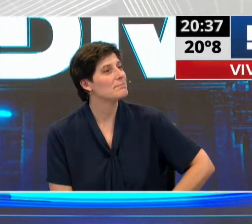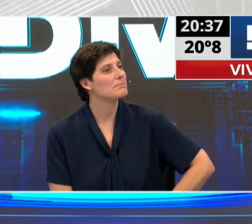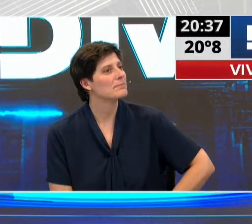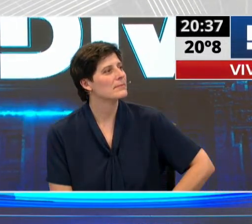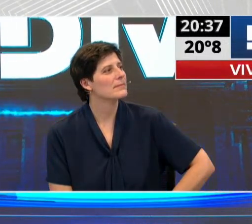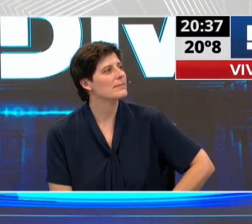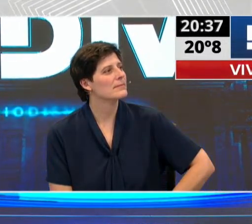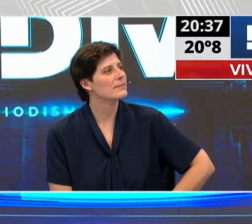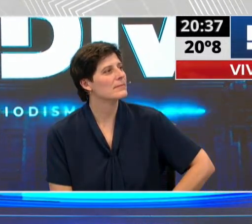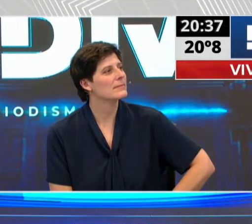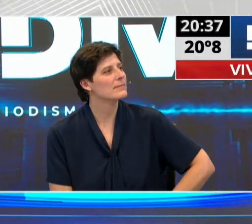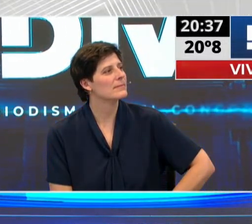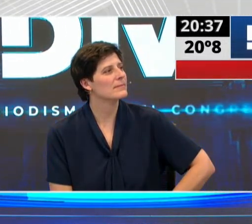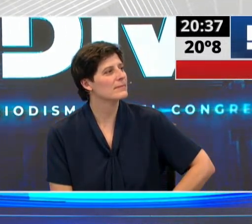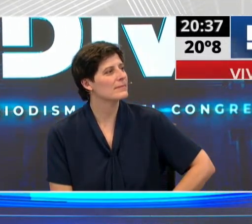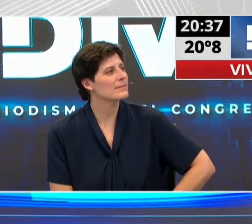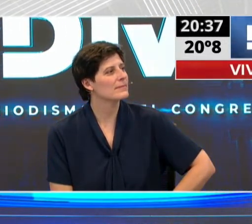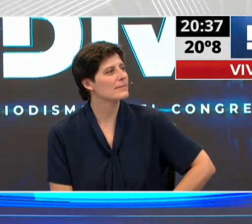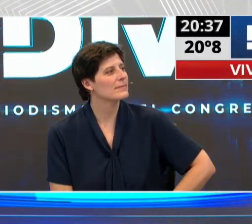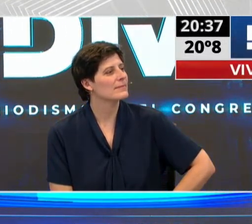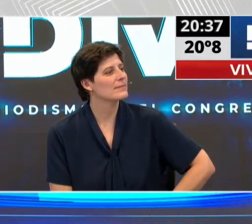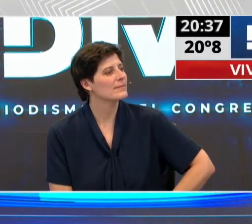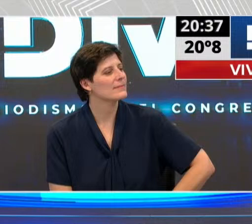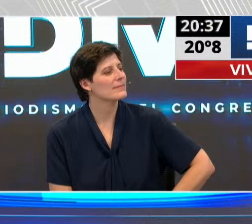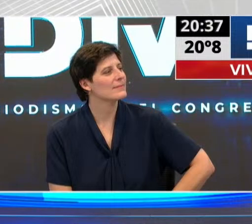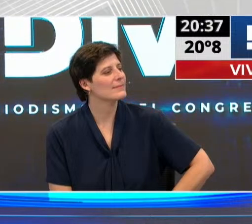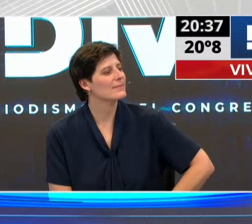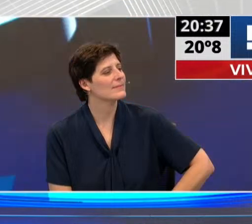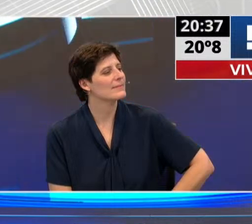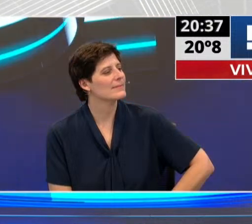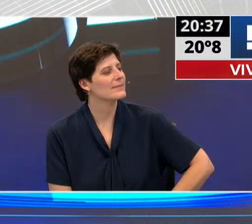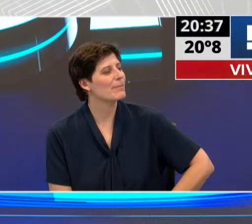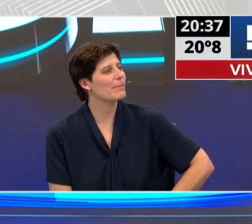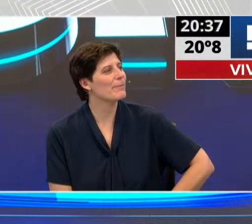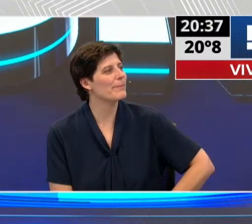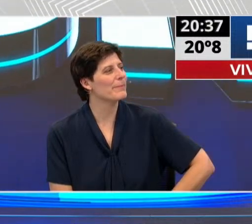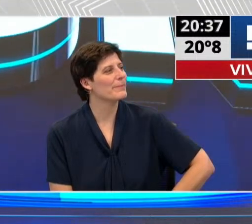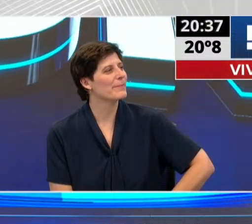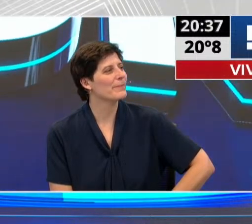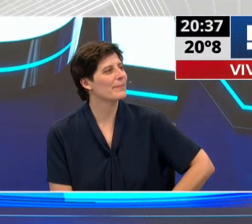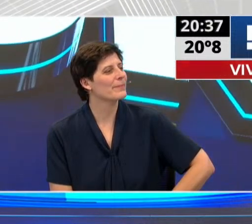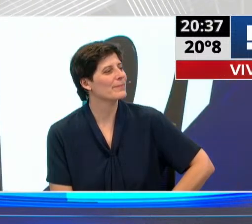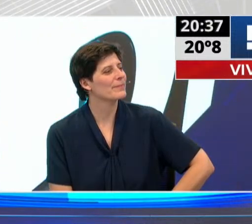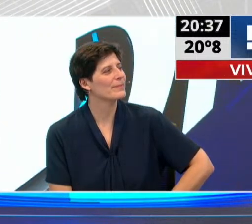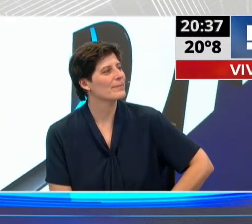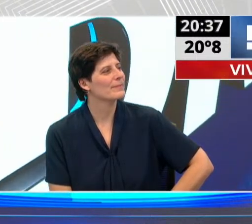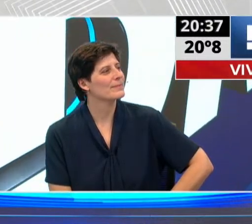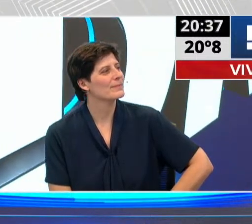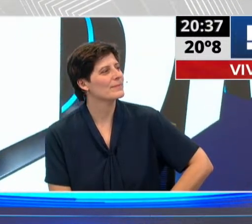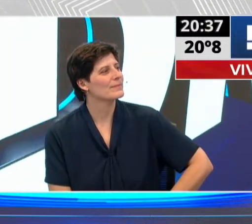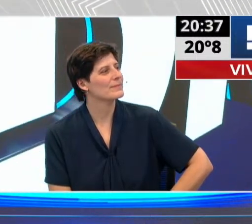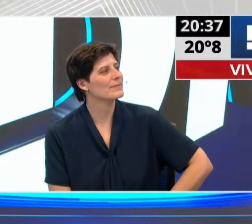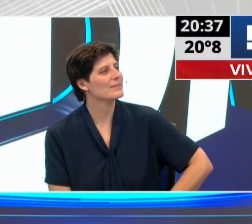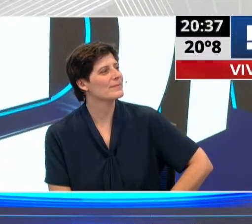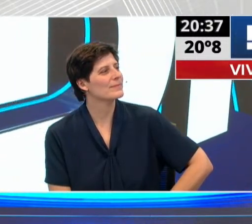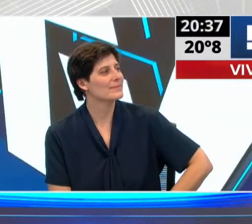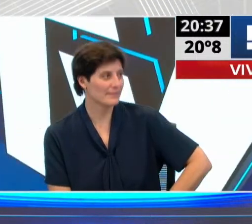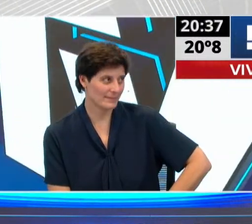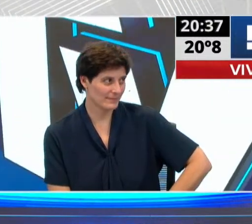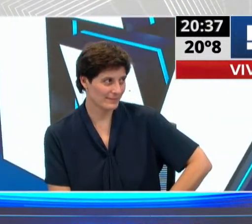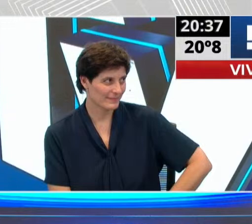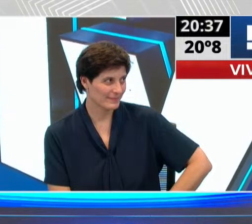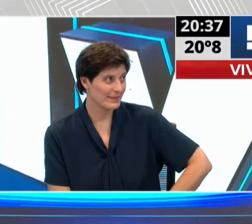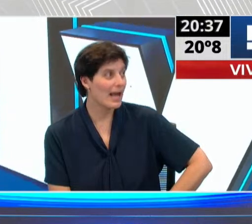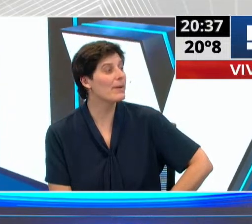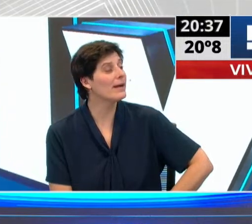40 diputados, que tuvo sus tensiones por momentos si se dividía o si no, pero bueno, finalmente hubo una decisión de mantenerse unidos, al menos por